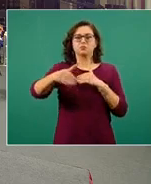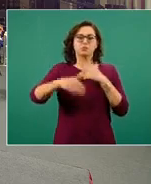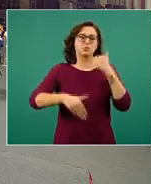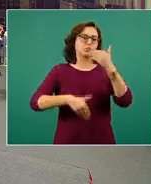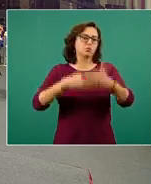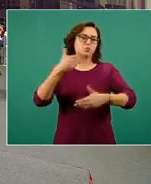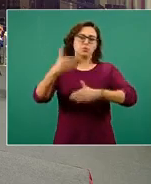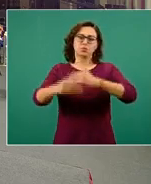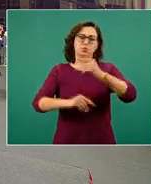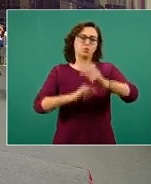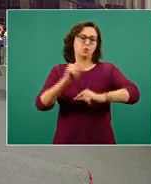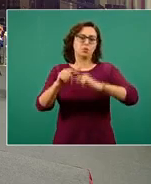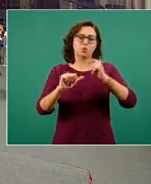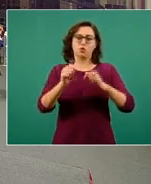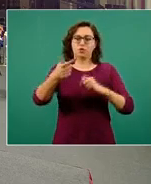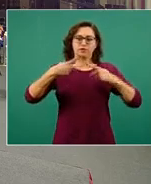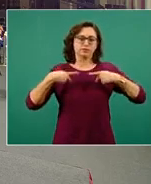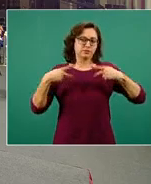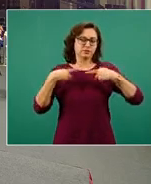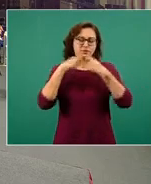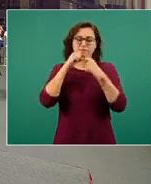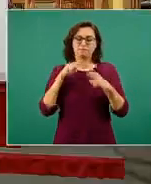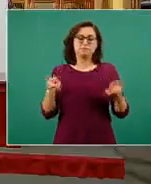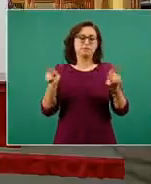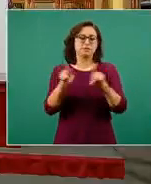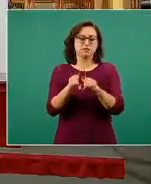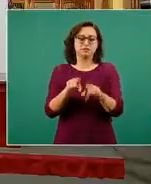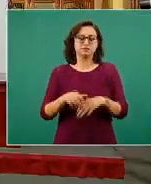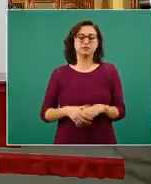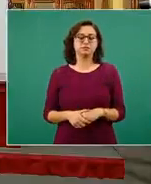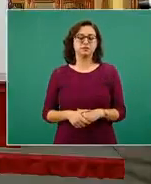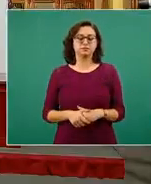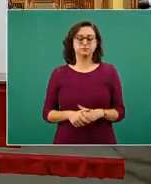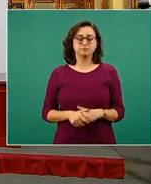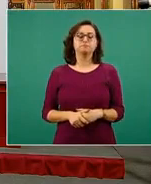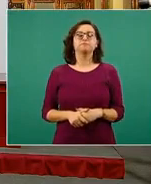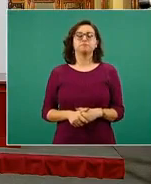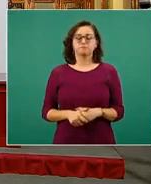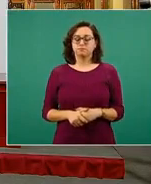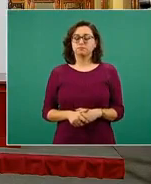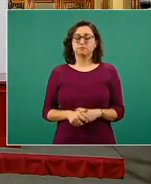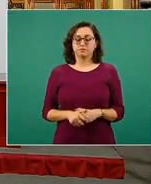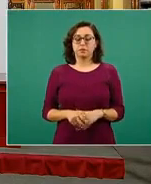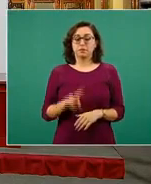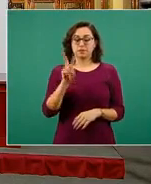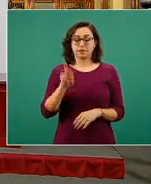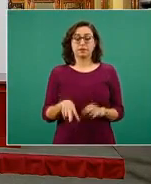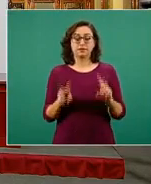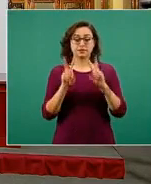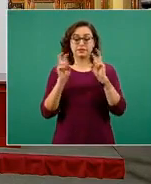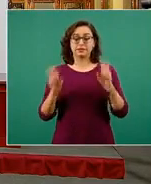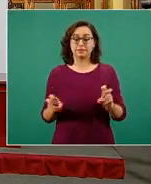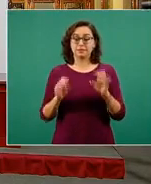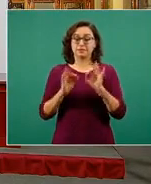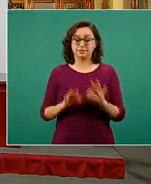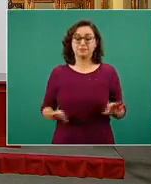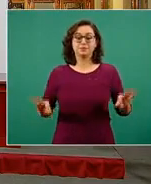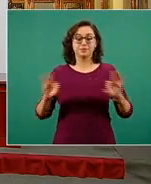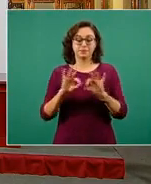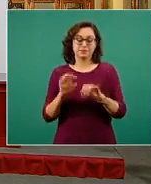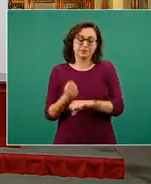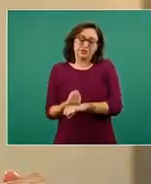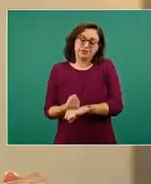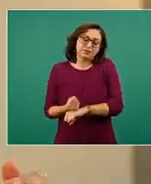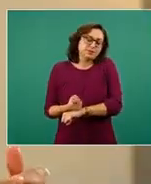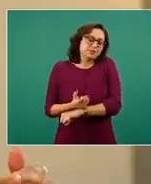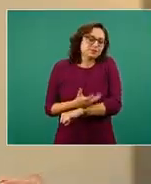edades que serán vacunadas. Sí, bueno, esto ha sido muy importante, muy estimulante